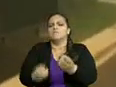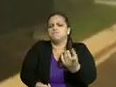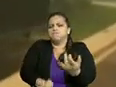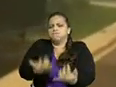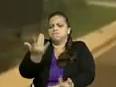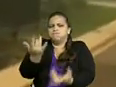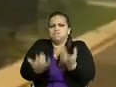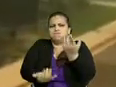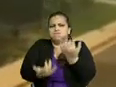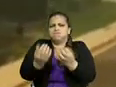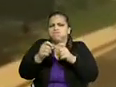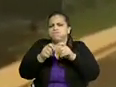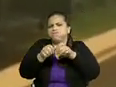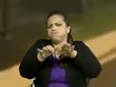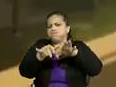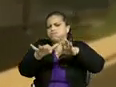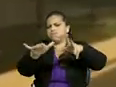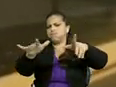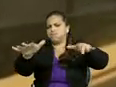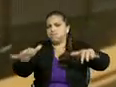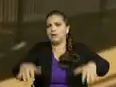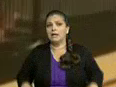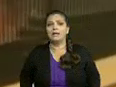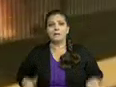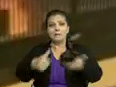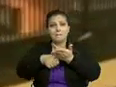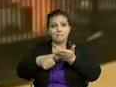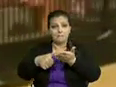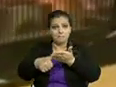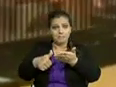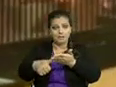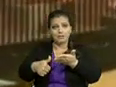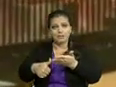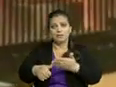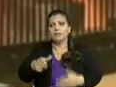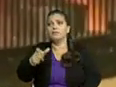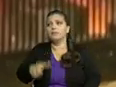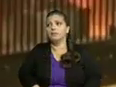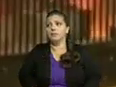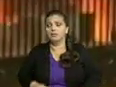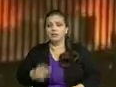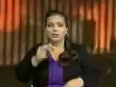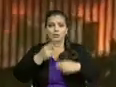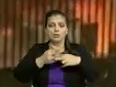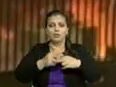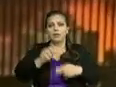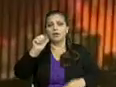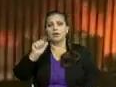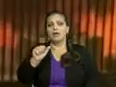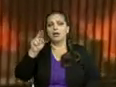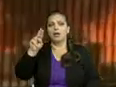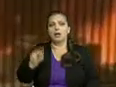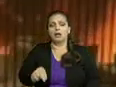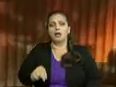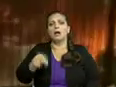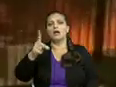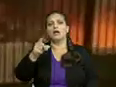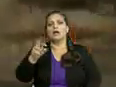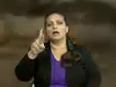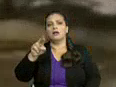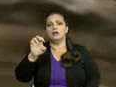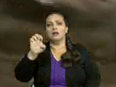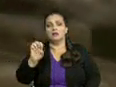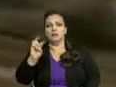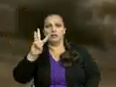fuertes incendios forestales. Por su parte, el ministro de Transporte de Nueva Gales del Sur, Andrew Constance, calificó durante una